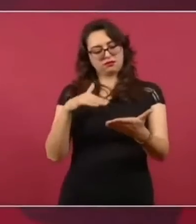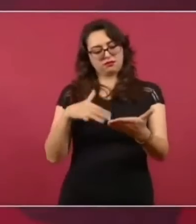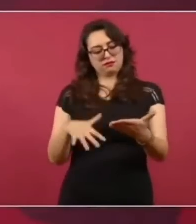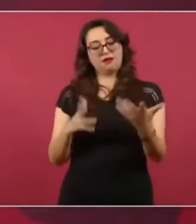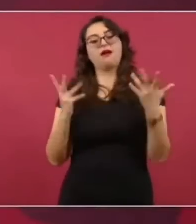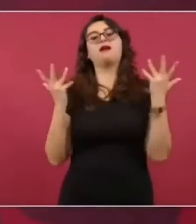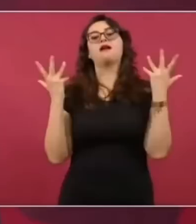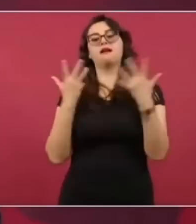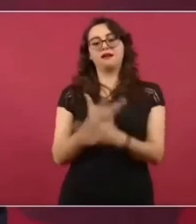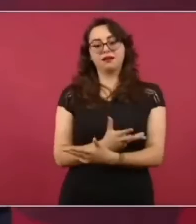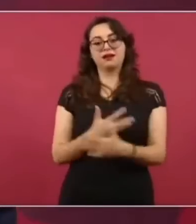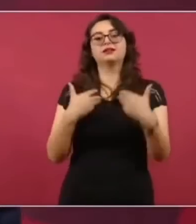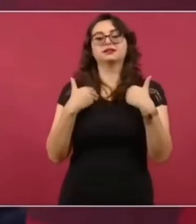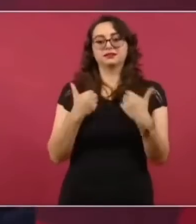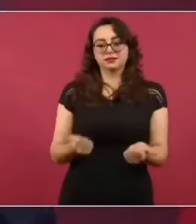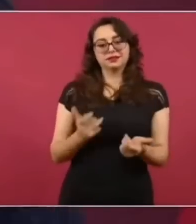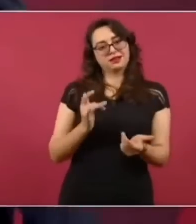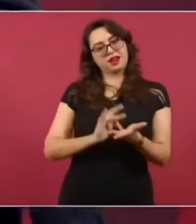Y